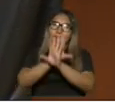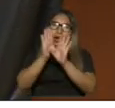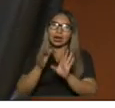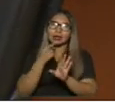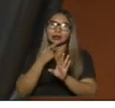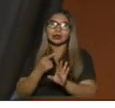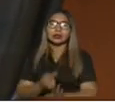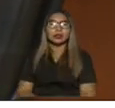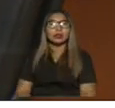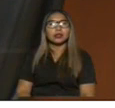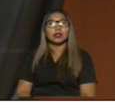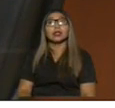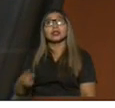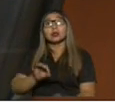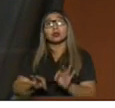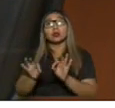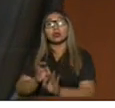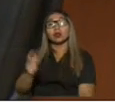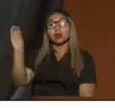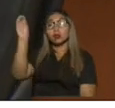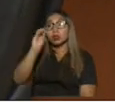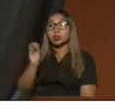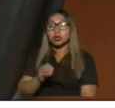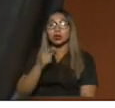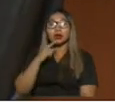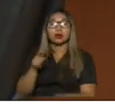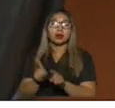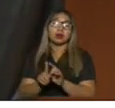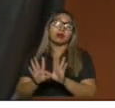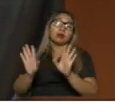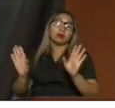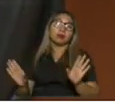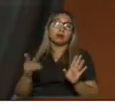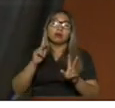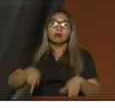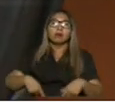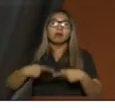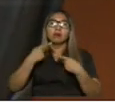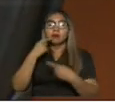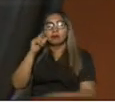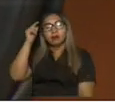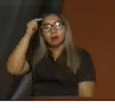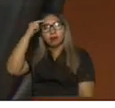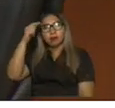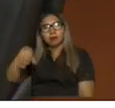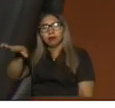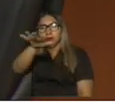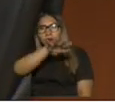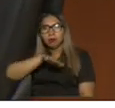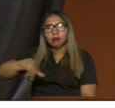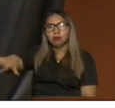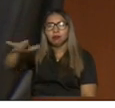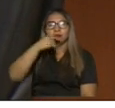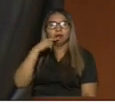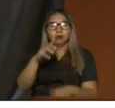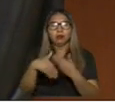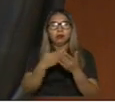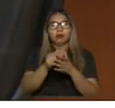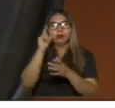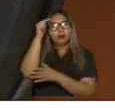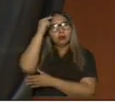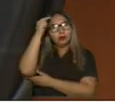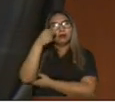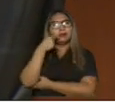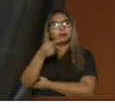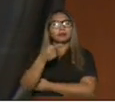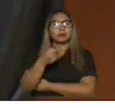sin impuestos. Habrá con menos y con más. Pero de eso vive el Estado. Y este gobierno, que además se ha